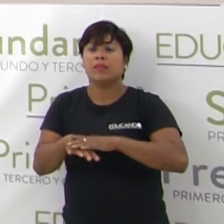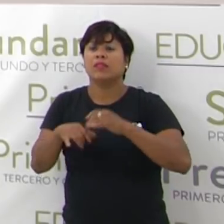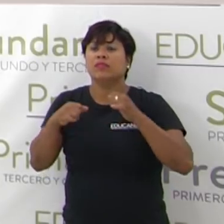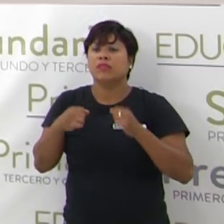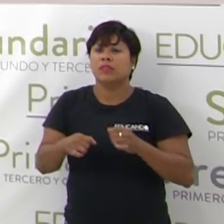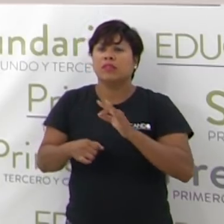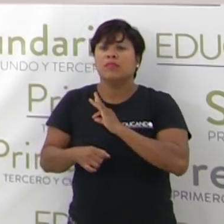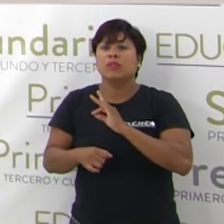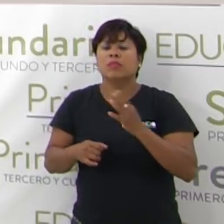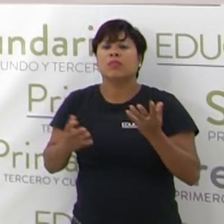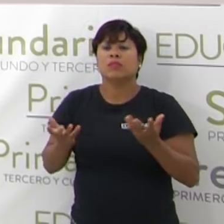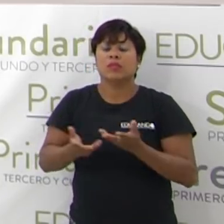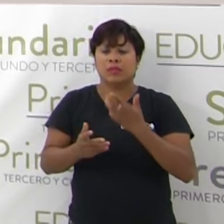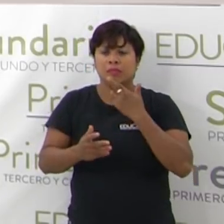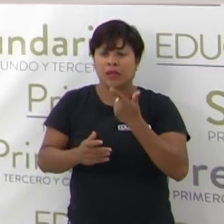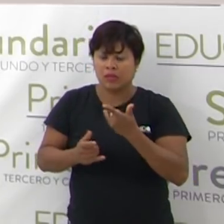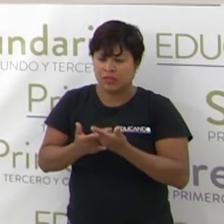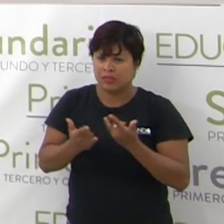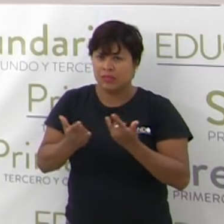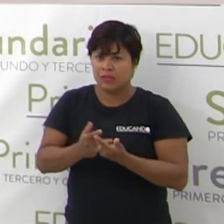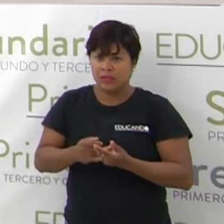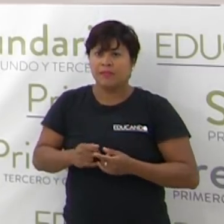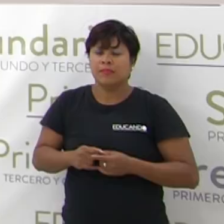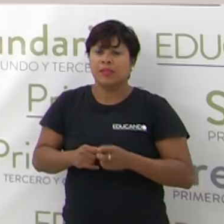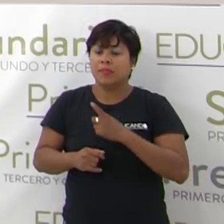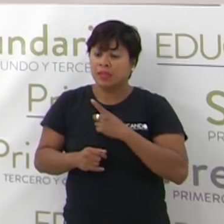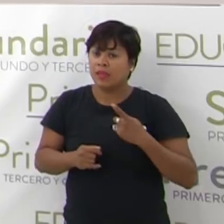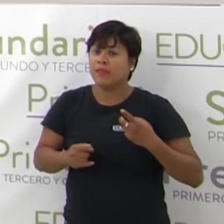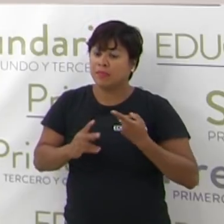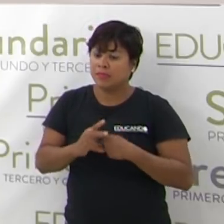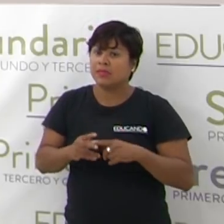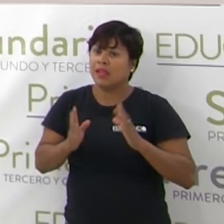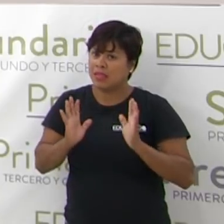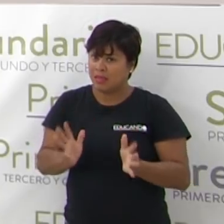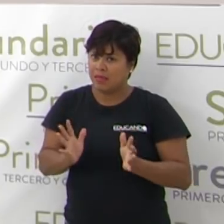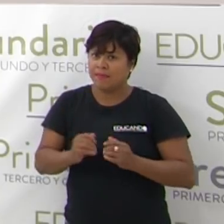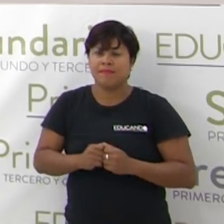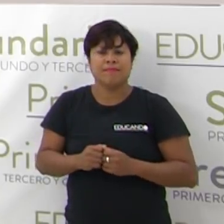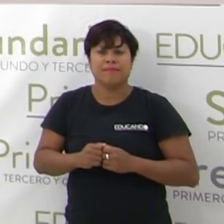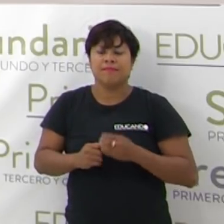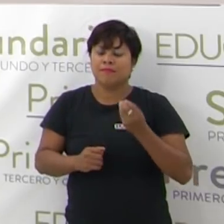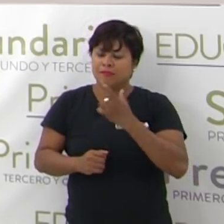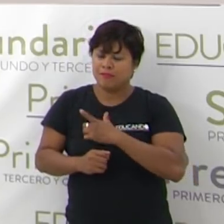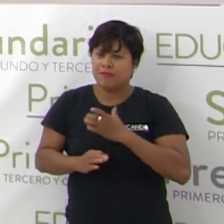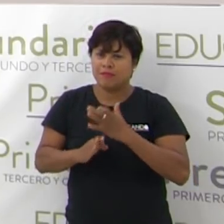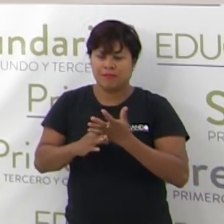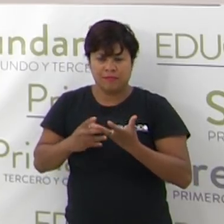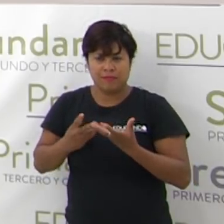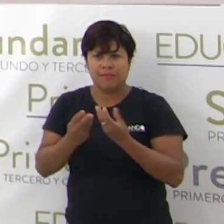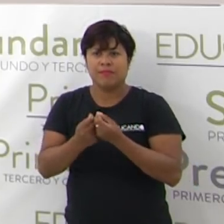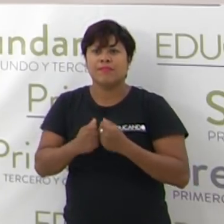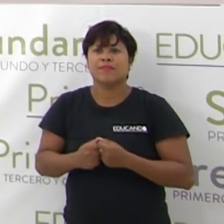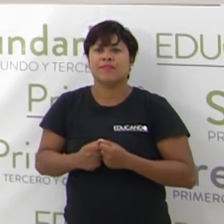y podemos contar mejores historias. Pero tienen que empezar a practicar ya. Bueno, me dio mucho gusto estar con